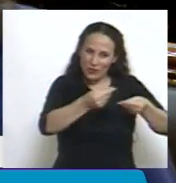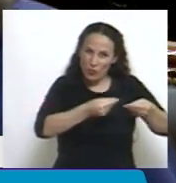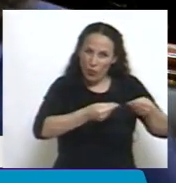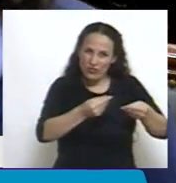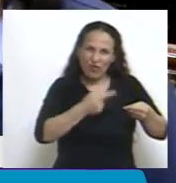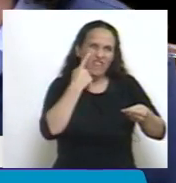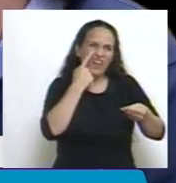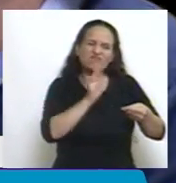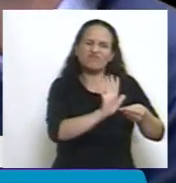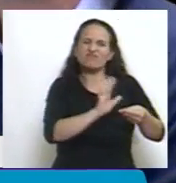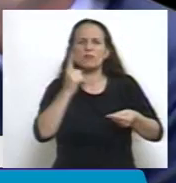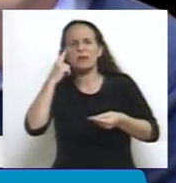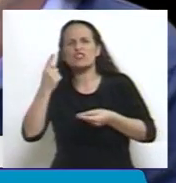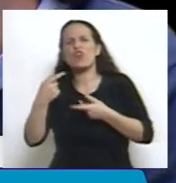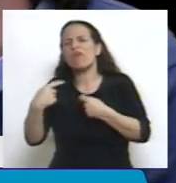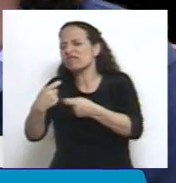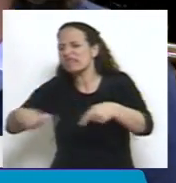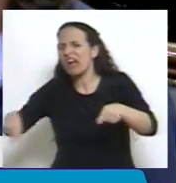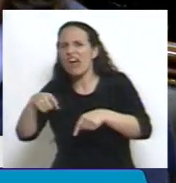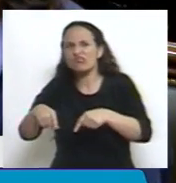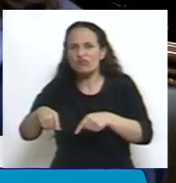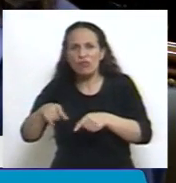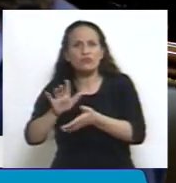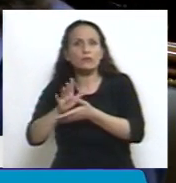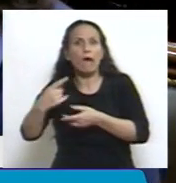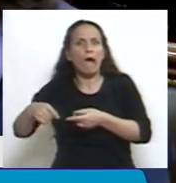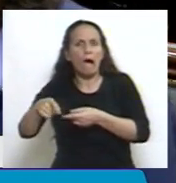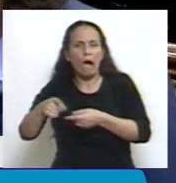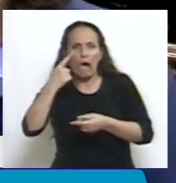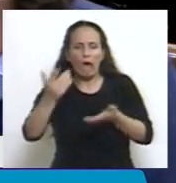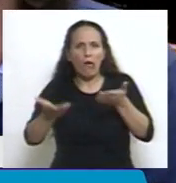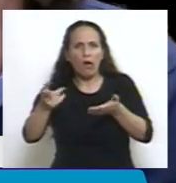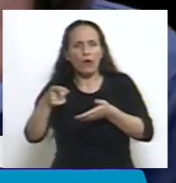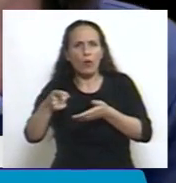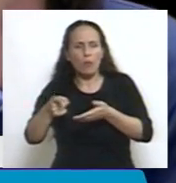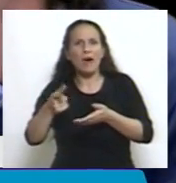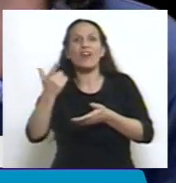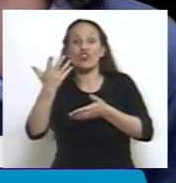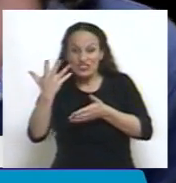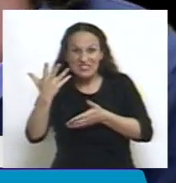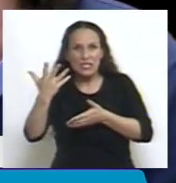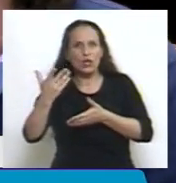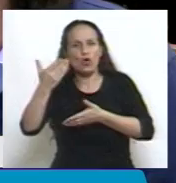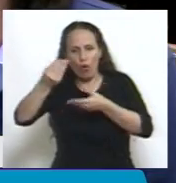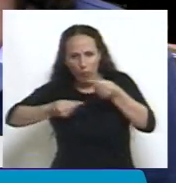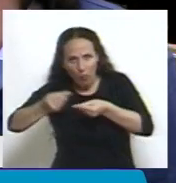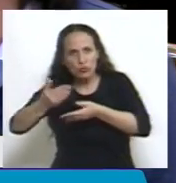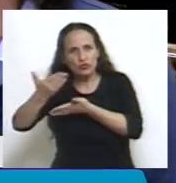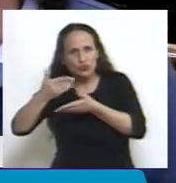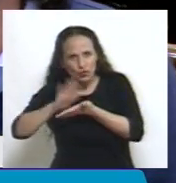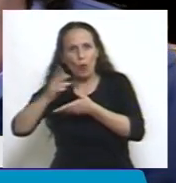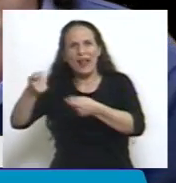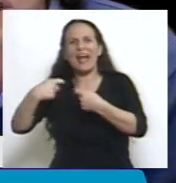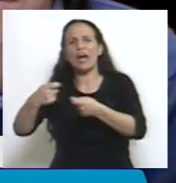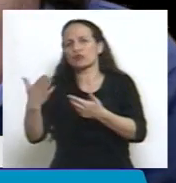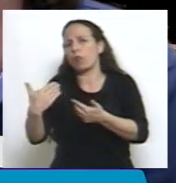sobre los que son gastos discrecionales, equivale a casi 5 presupuestos de gastos discrecionales. Esa es la magnitud de lo que no nos hemos